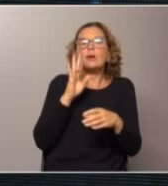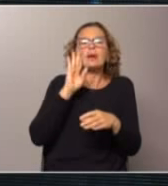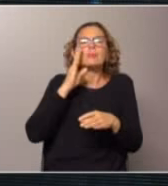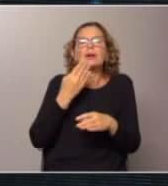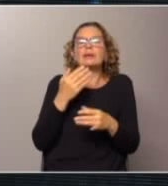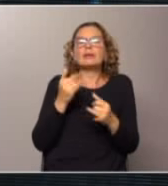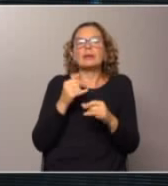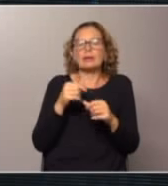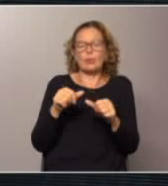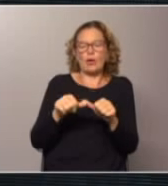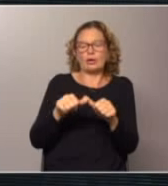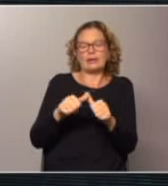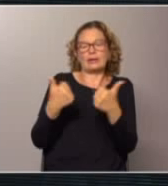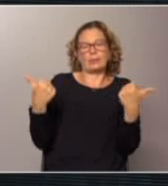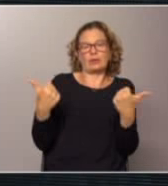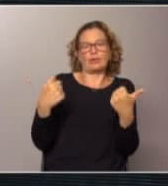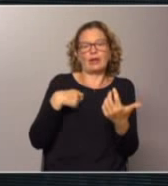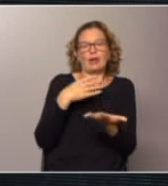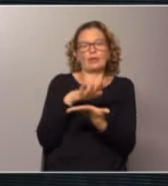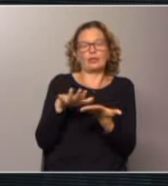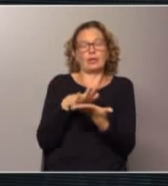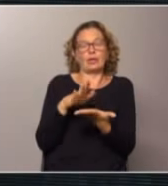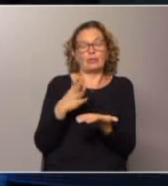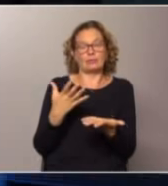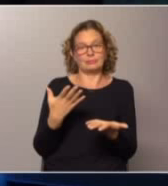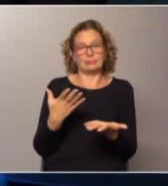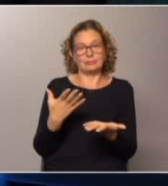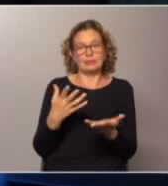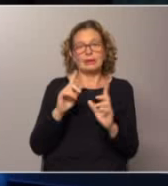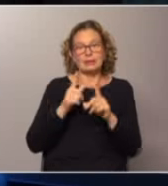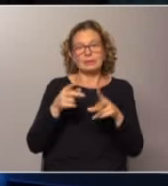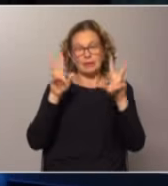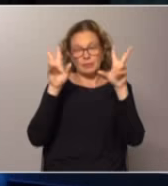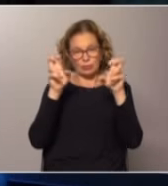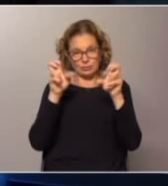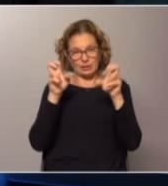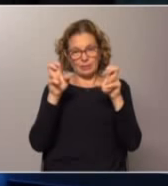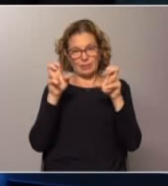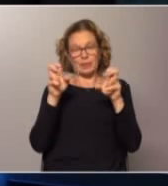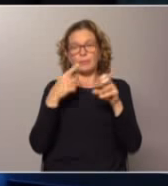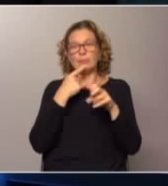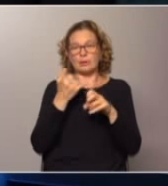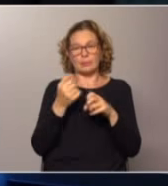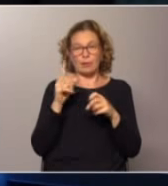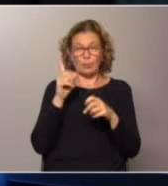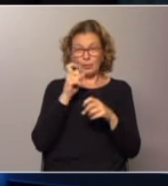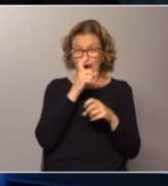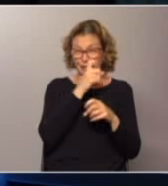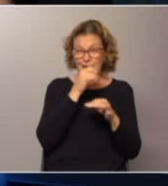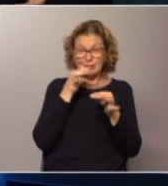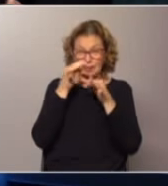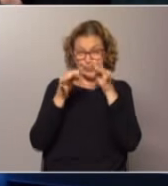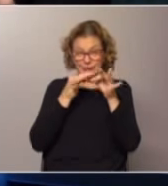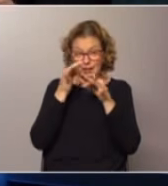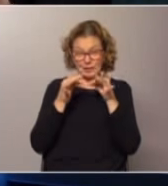estar divorciándose de la sociedad la que pretenden representar hay un tema como d hay fenómenos que son complejos de explicar y que